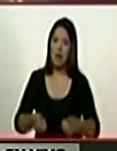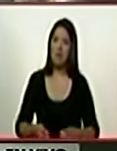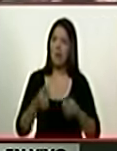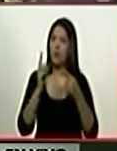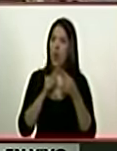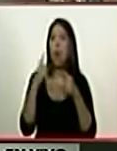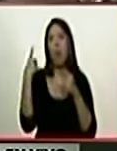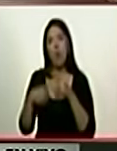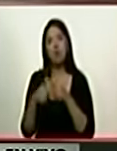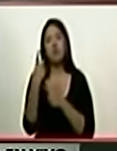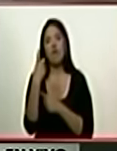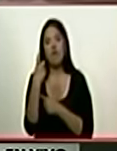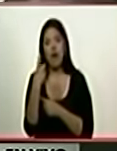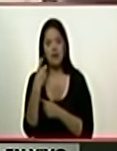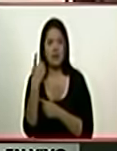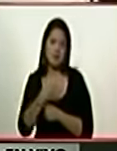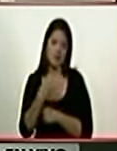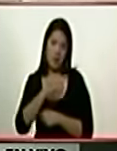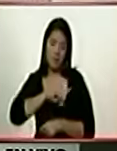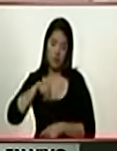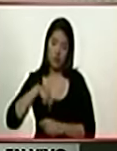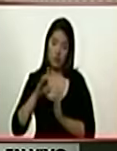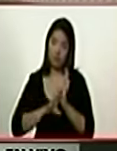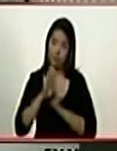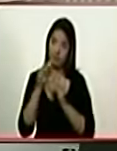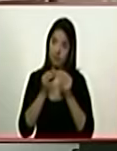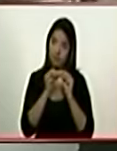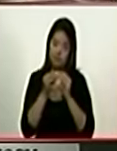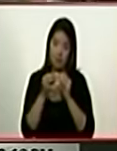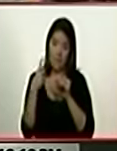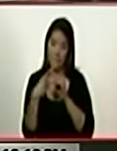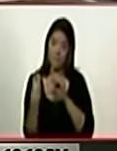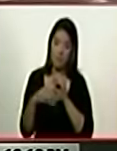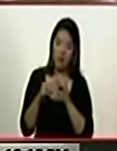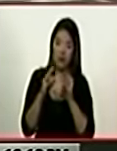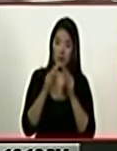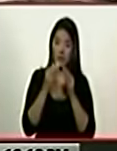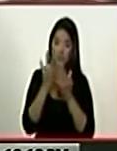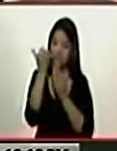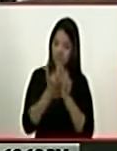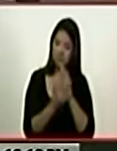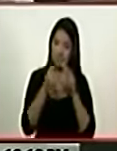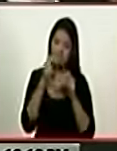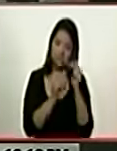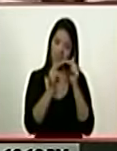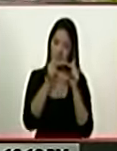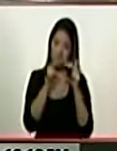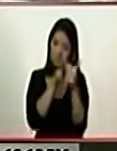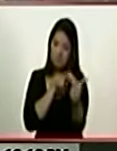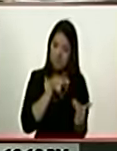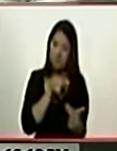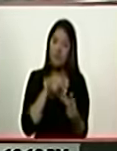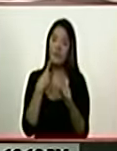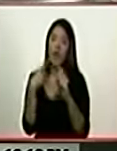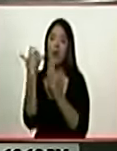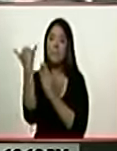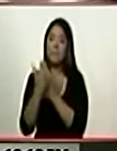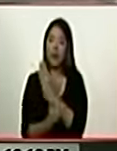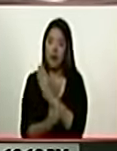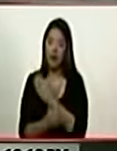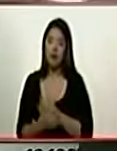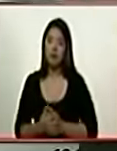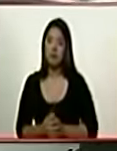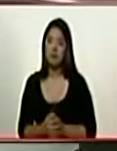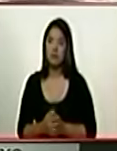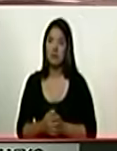que normalmente desarrollamos adosada a estos proyectos. El plan de vías